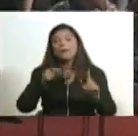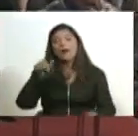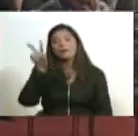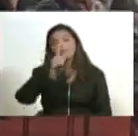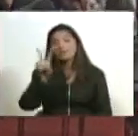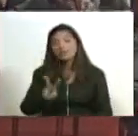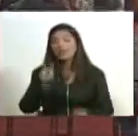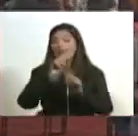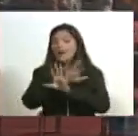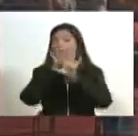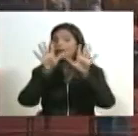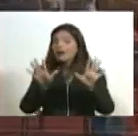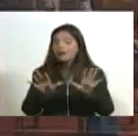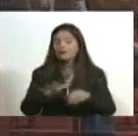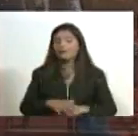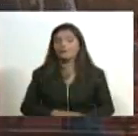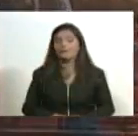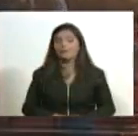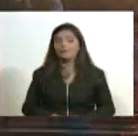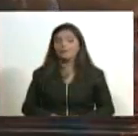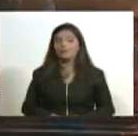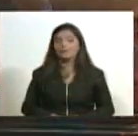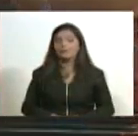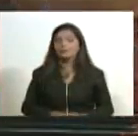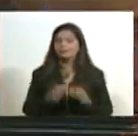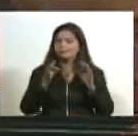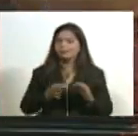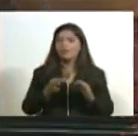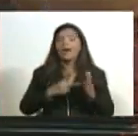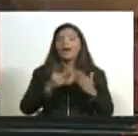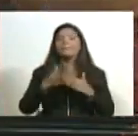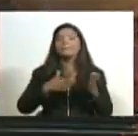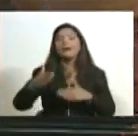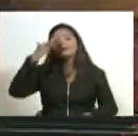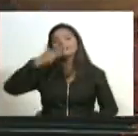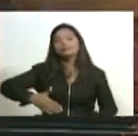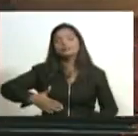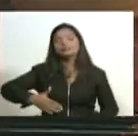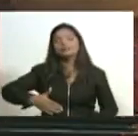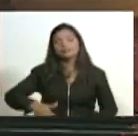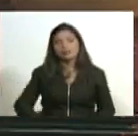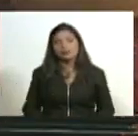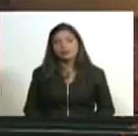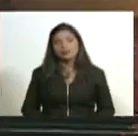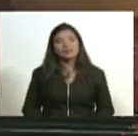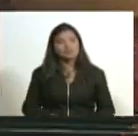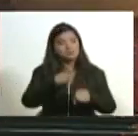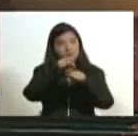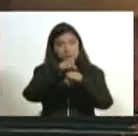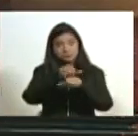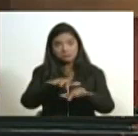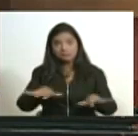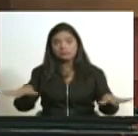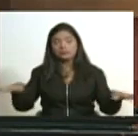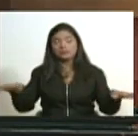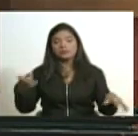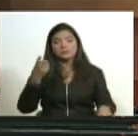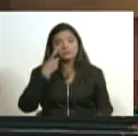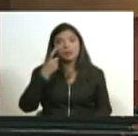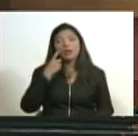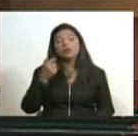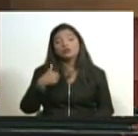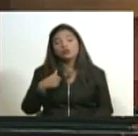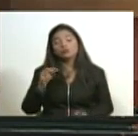claro, ten la seguridad, el Plan República será desplegado y yo